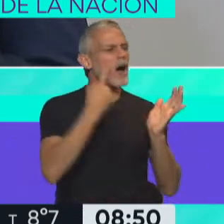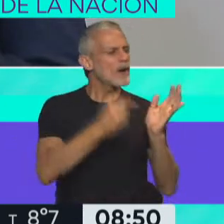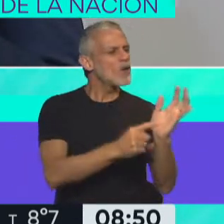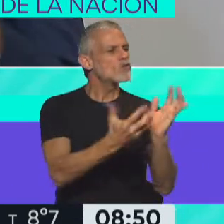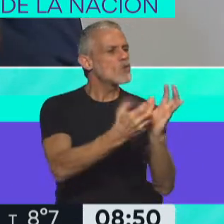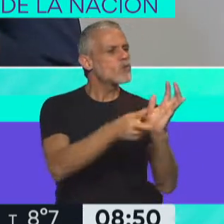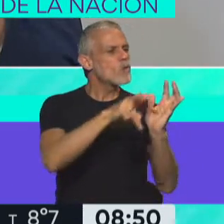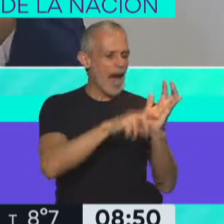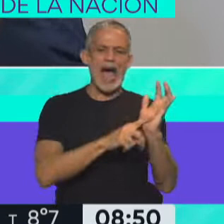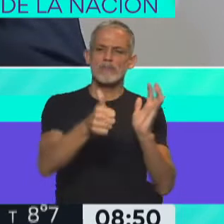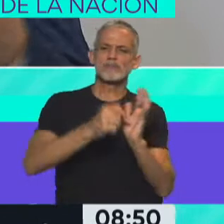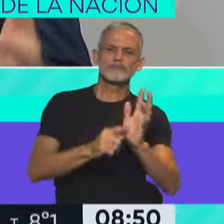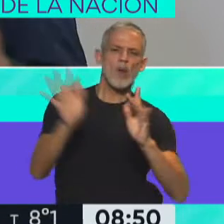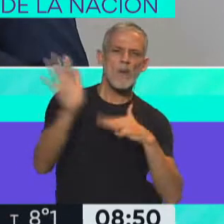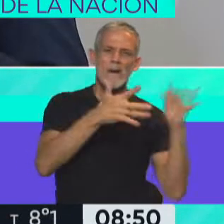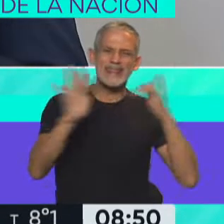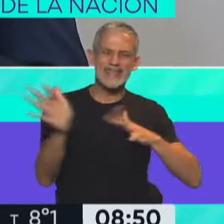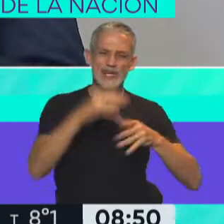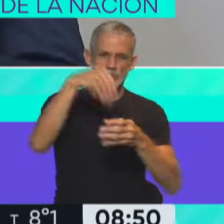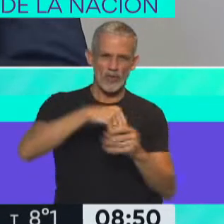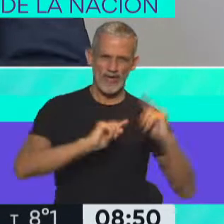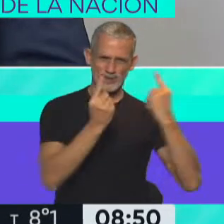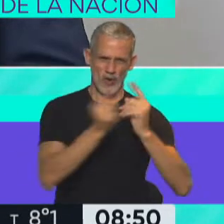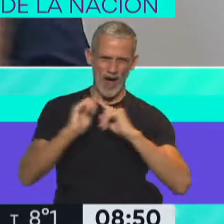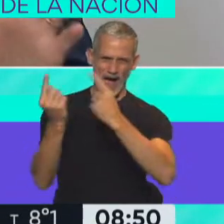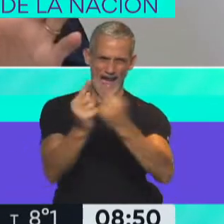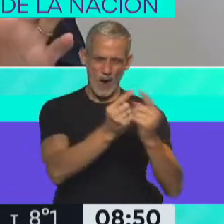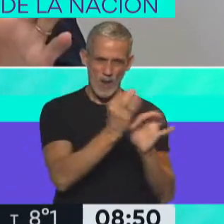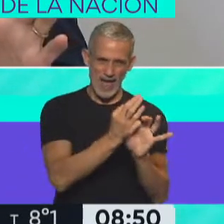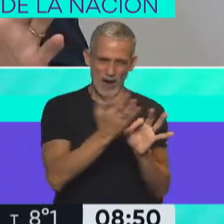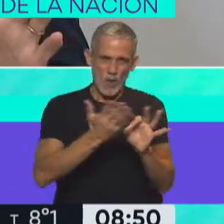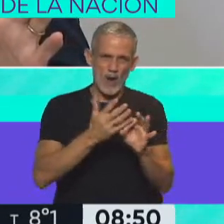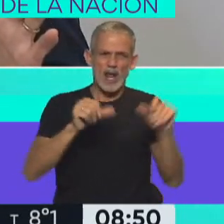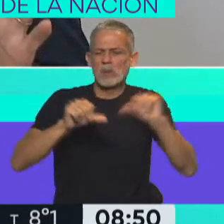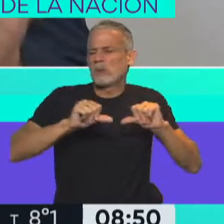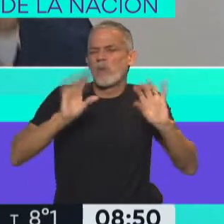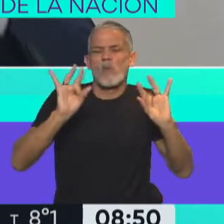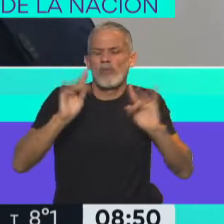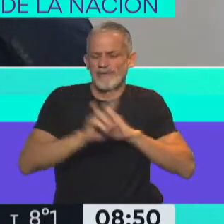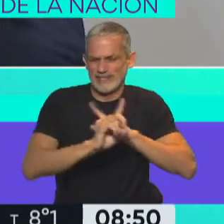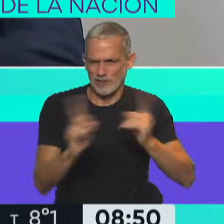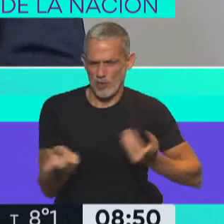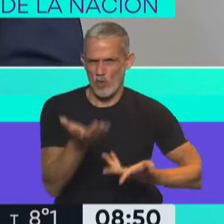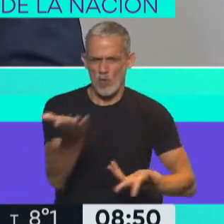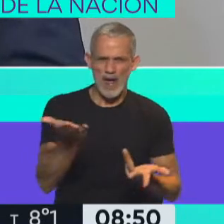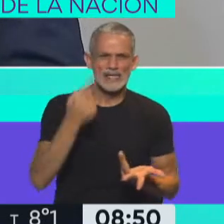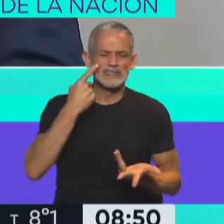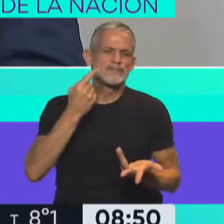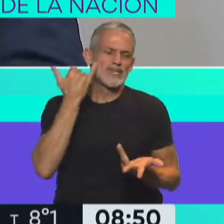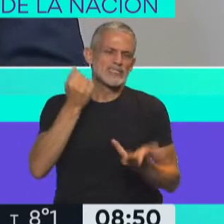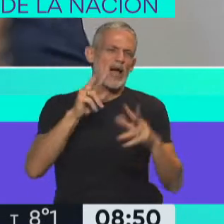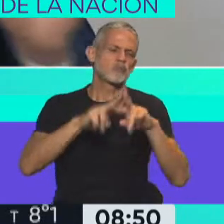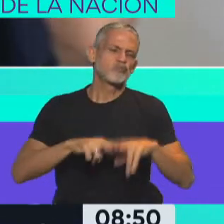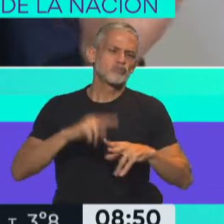la realidad de la ventilación dentro de cada aula. Tampoco es una ciencia muy compleja, ¿no? Y esto lo demuestran los distintos estudios